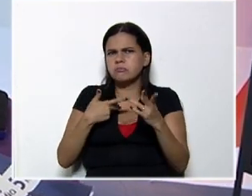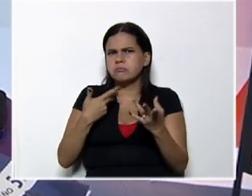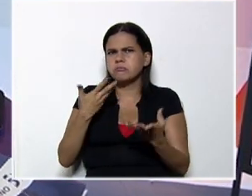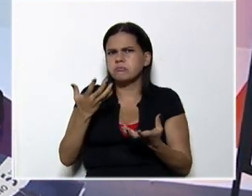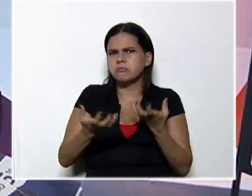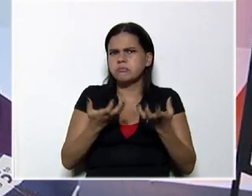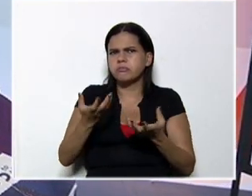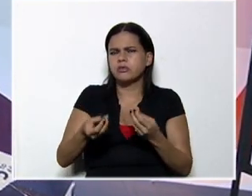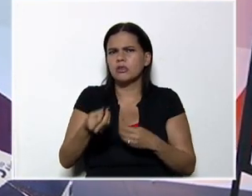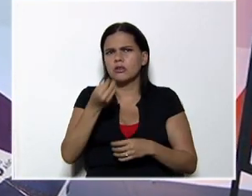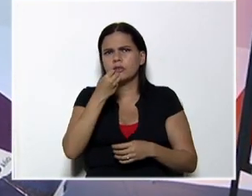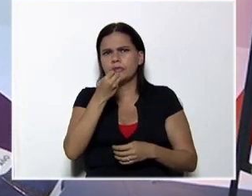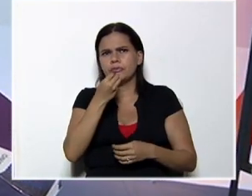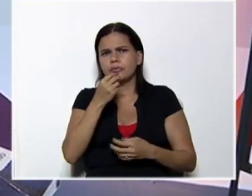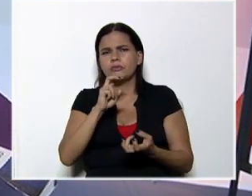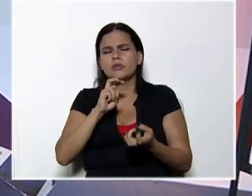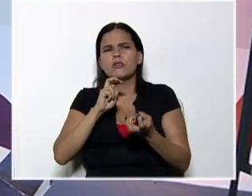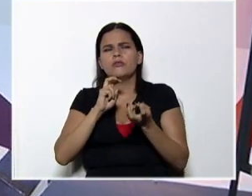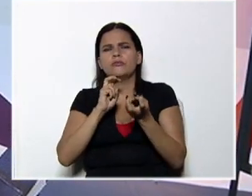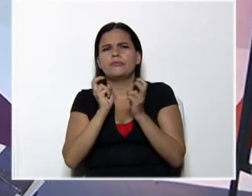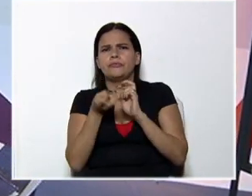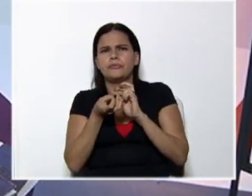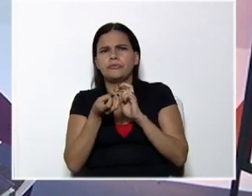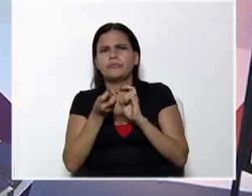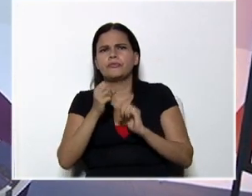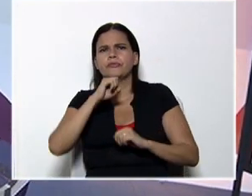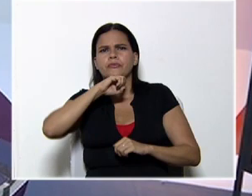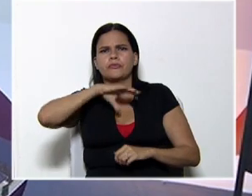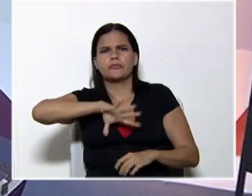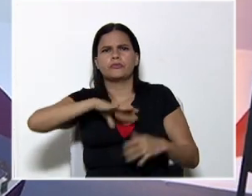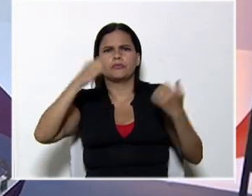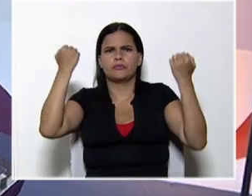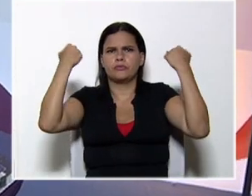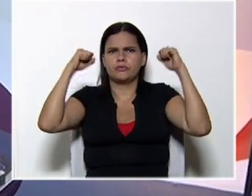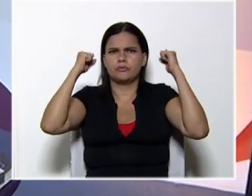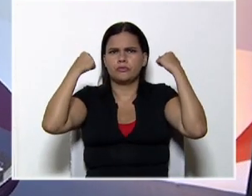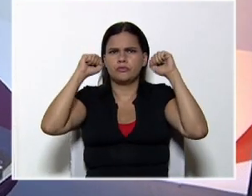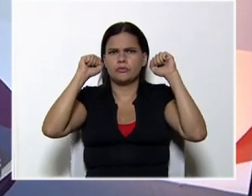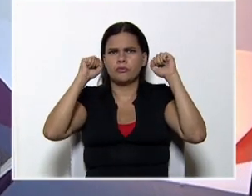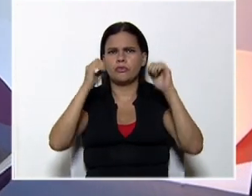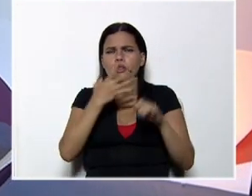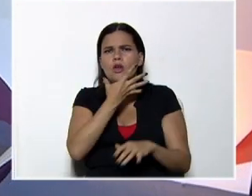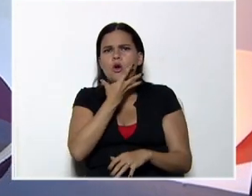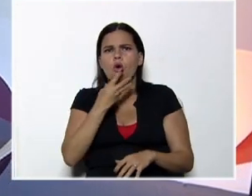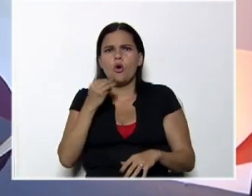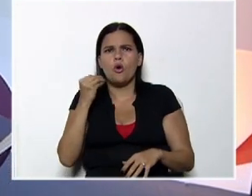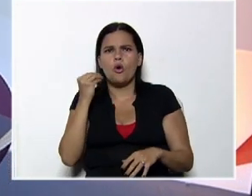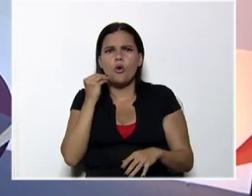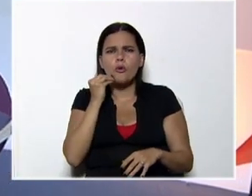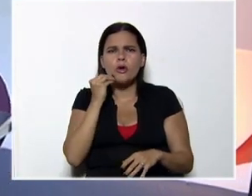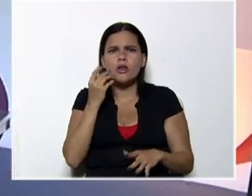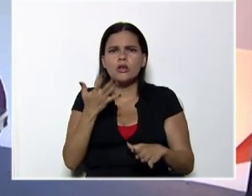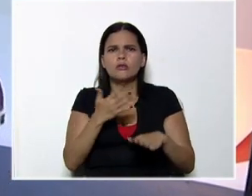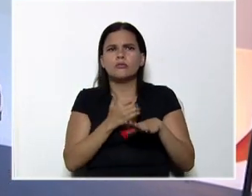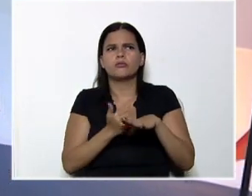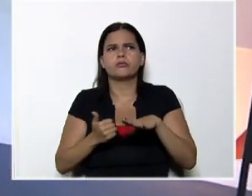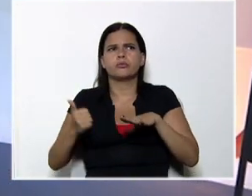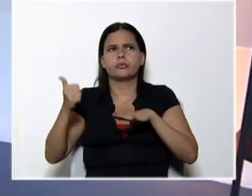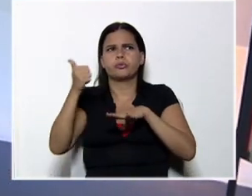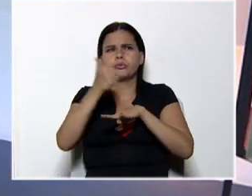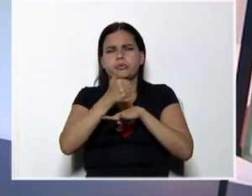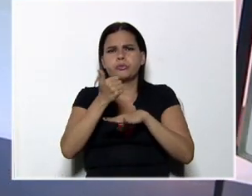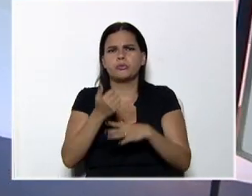referentes teórico-prácticos de educación media en la modalidad de jóvenes, adultas y adultos.